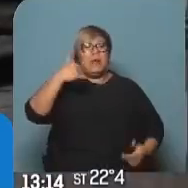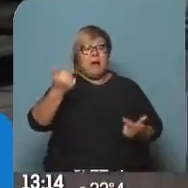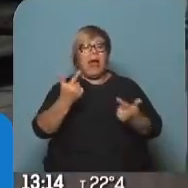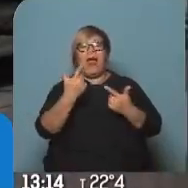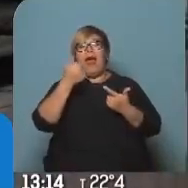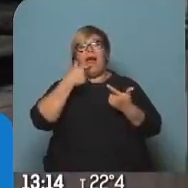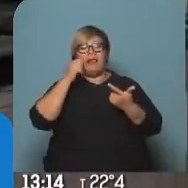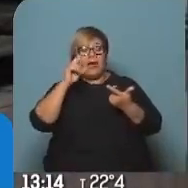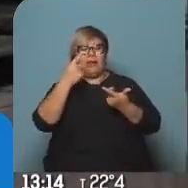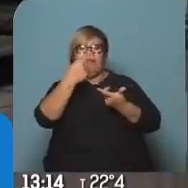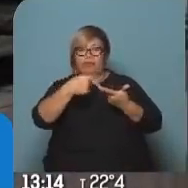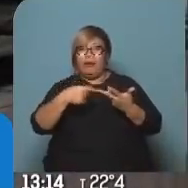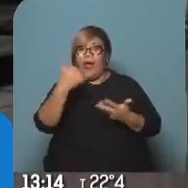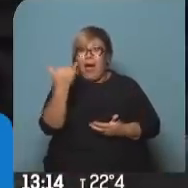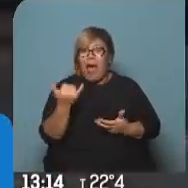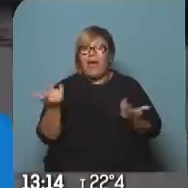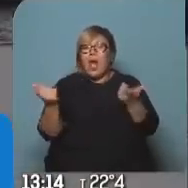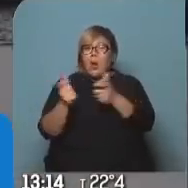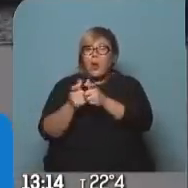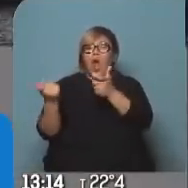punto